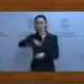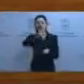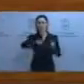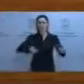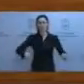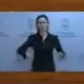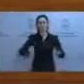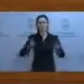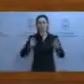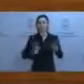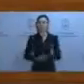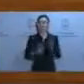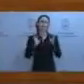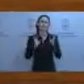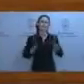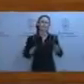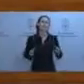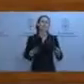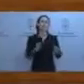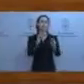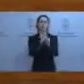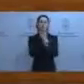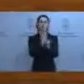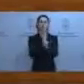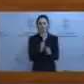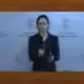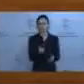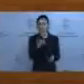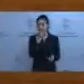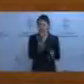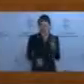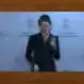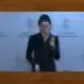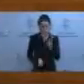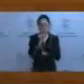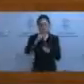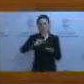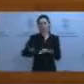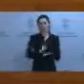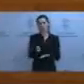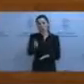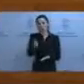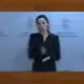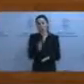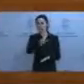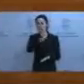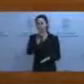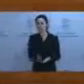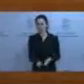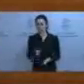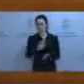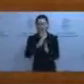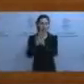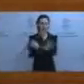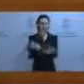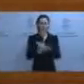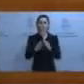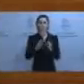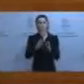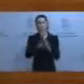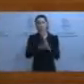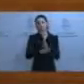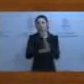puestos muy específicos y muy concretos. Bien, si hubiera contratado a esa persona con los medios adecuados, no